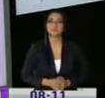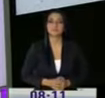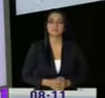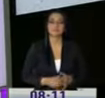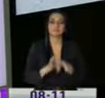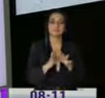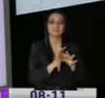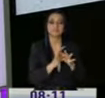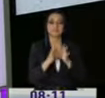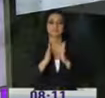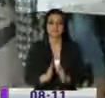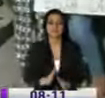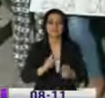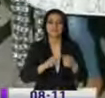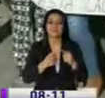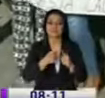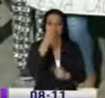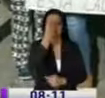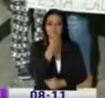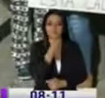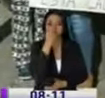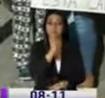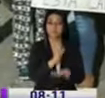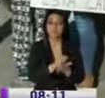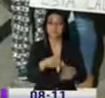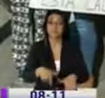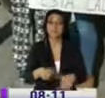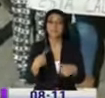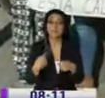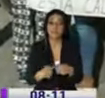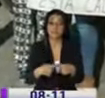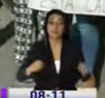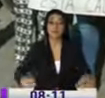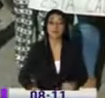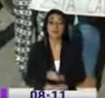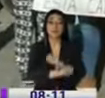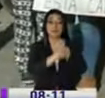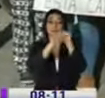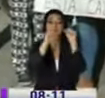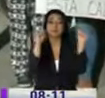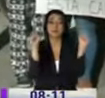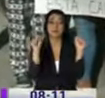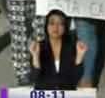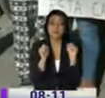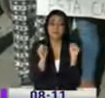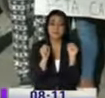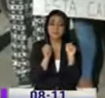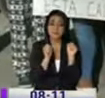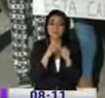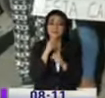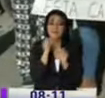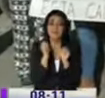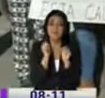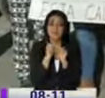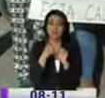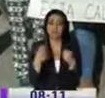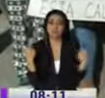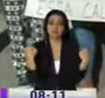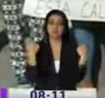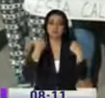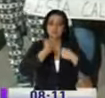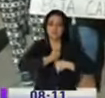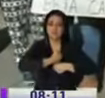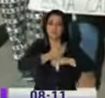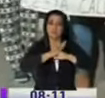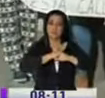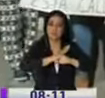Roberto, amigos, un excelente día para todos. Sí, la capital, estas mañanas de verano son realmente frías, así que use un abrigo para prevenir